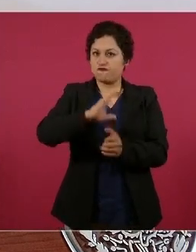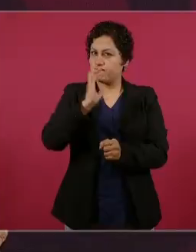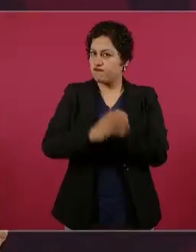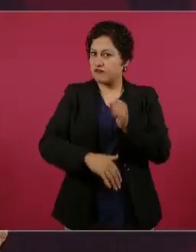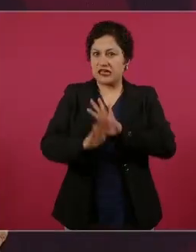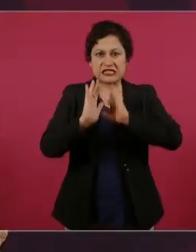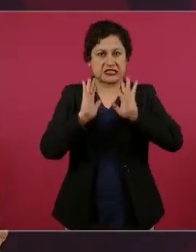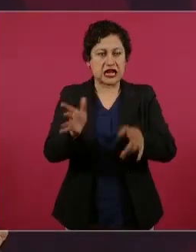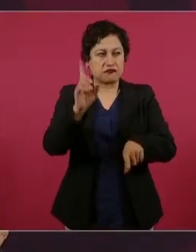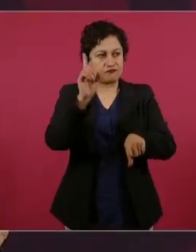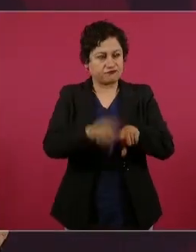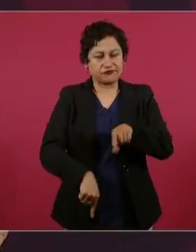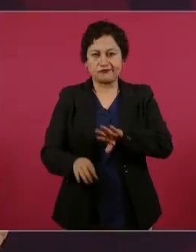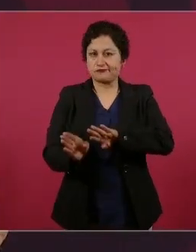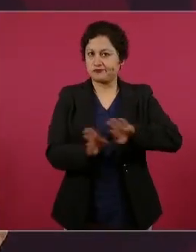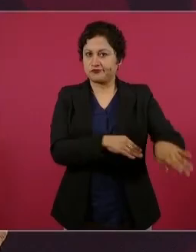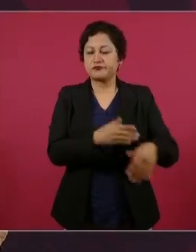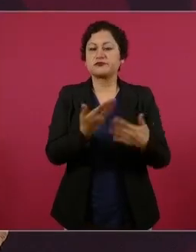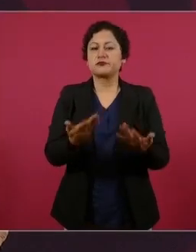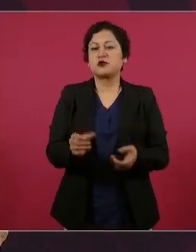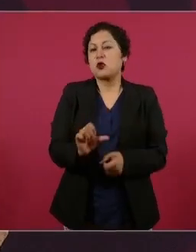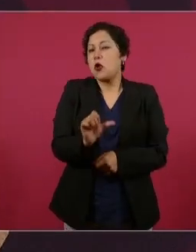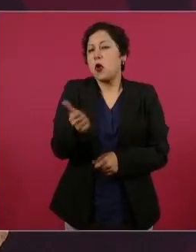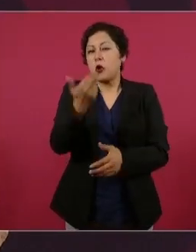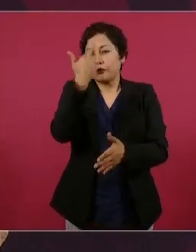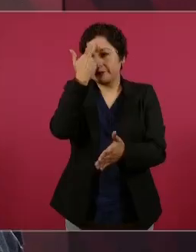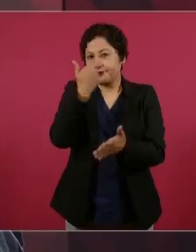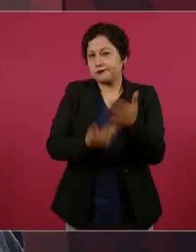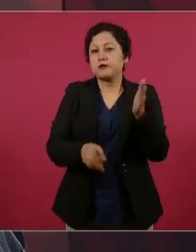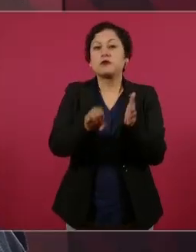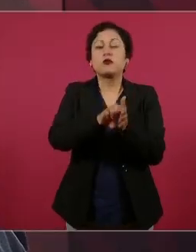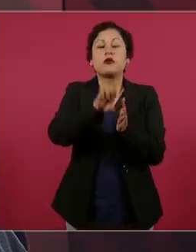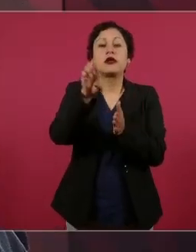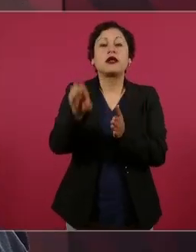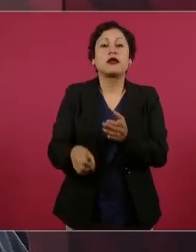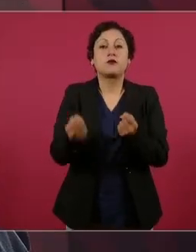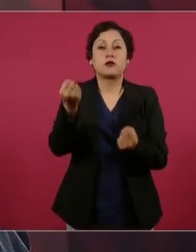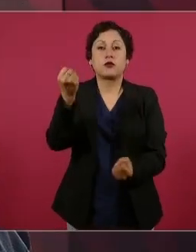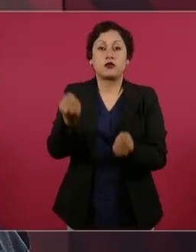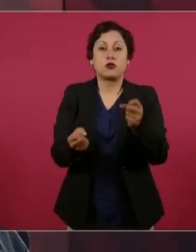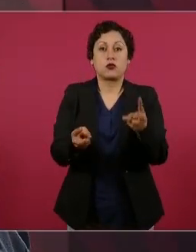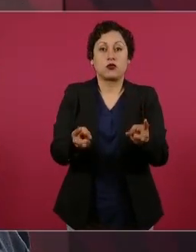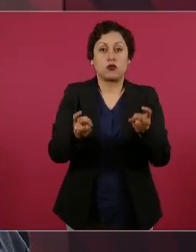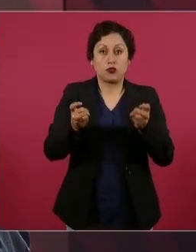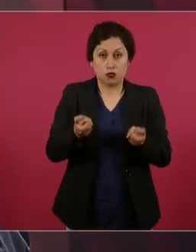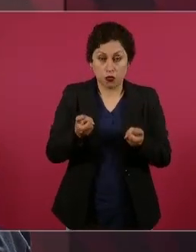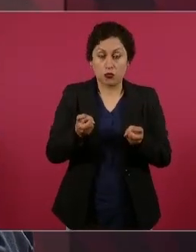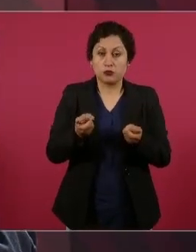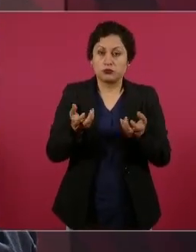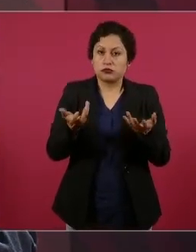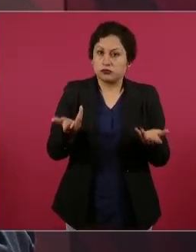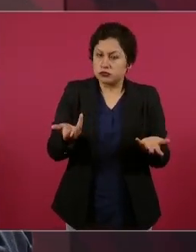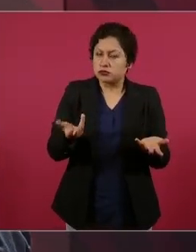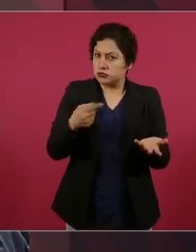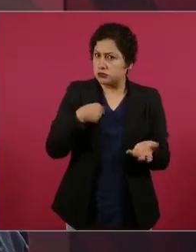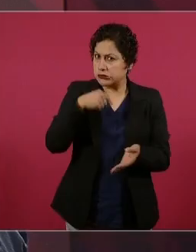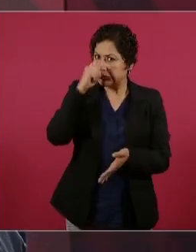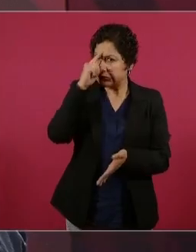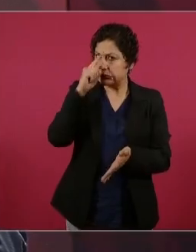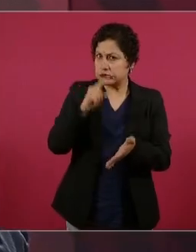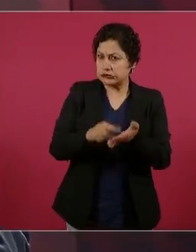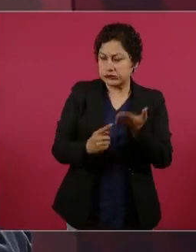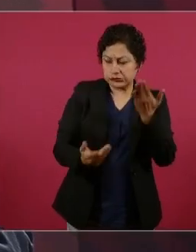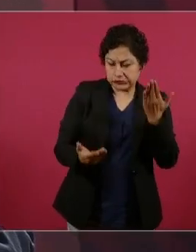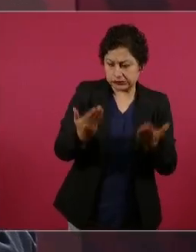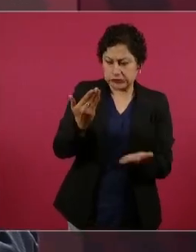Y así en robo de vehículo, yo creo que una disminución del